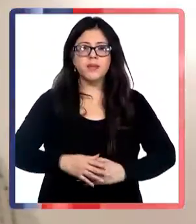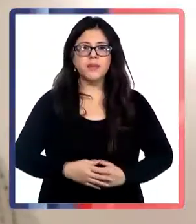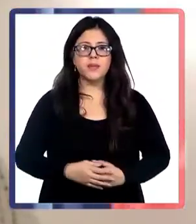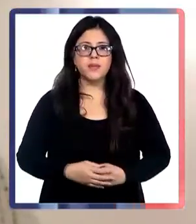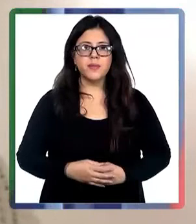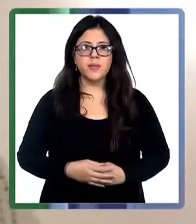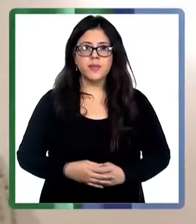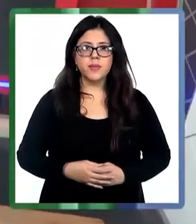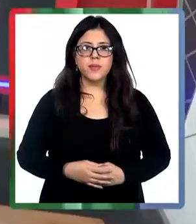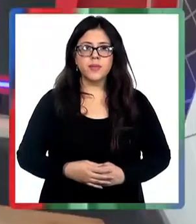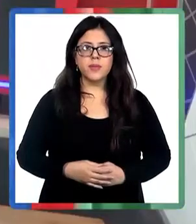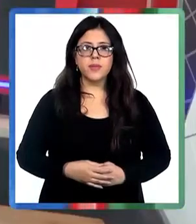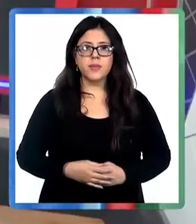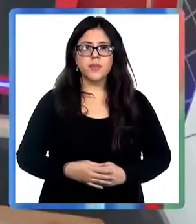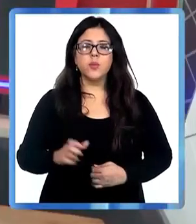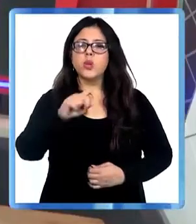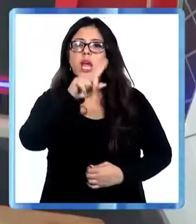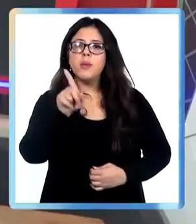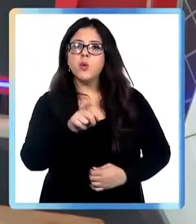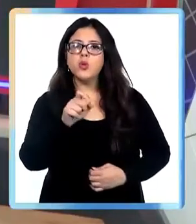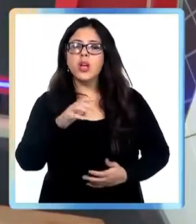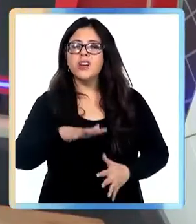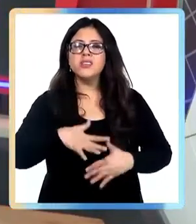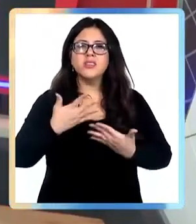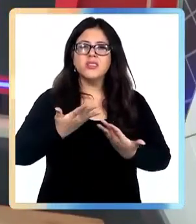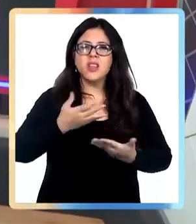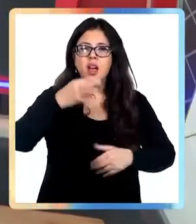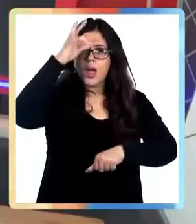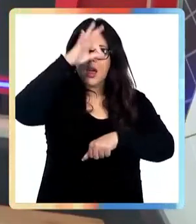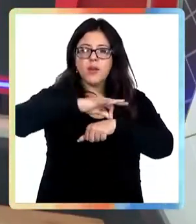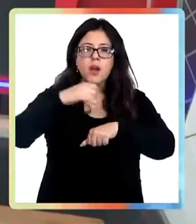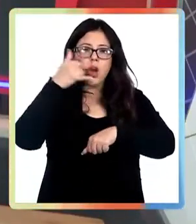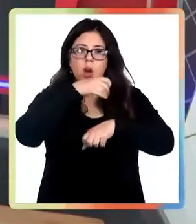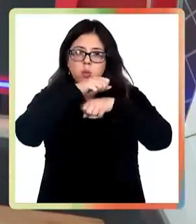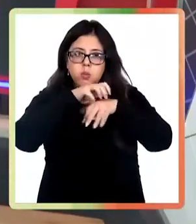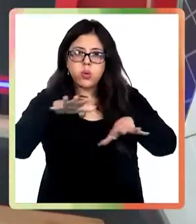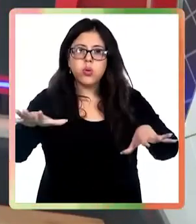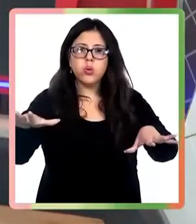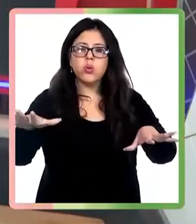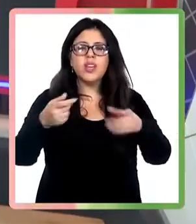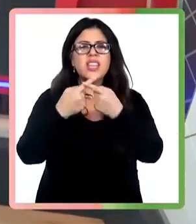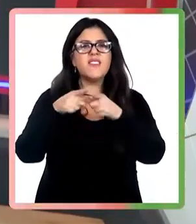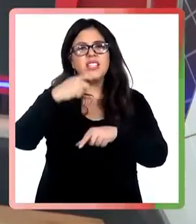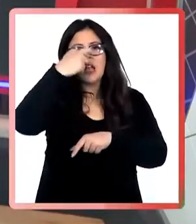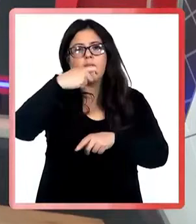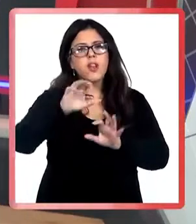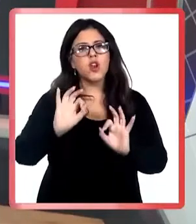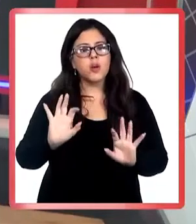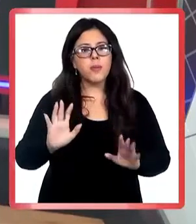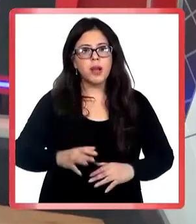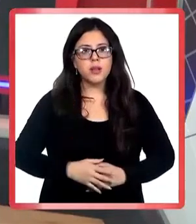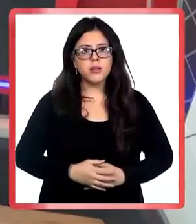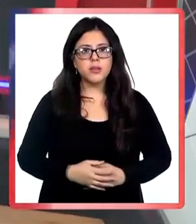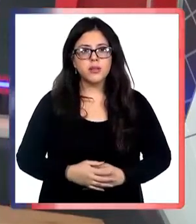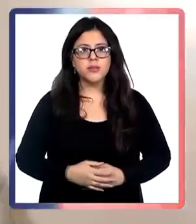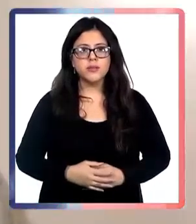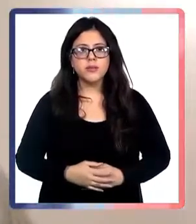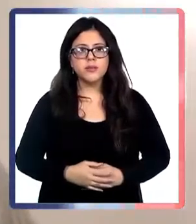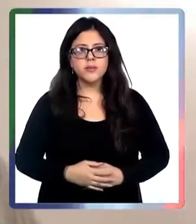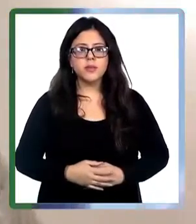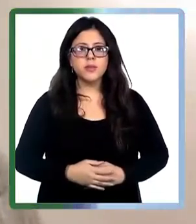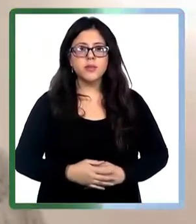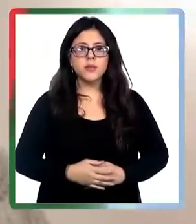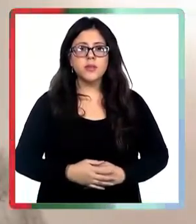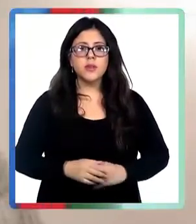contagios. Doctora, ¿cuáles son los síntomas de la influenza y cómo se diferencia con un resfriado común, por ejemplo?